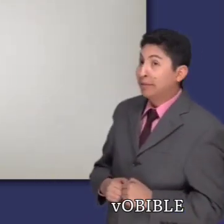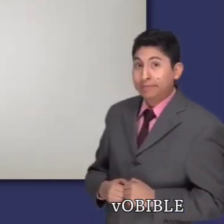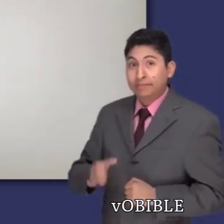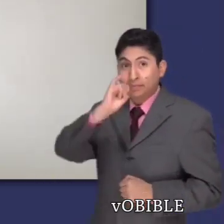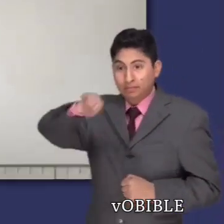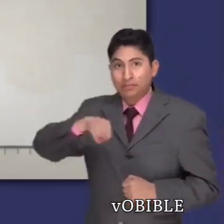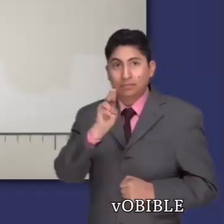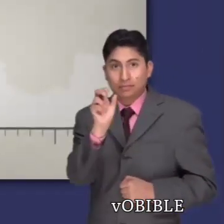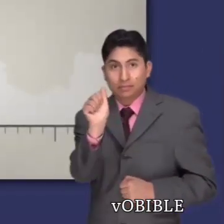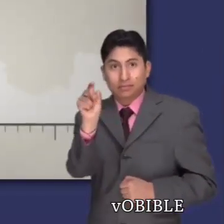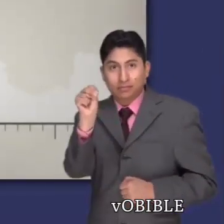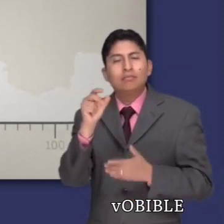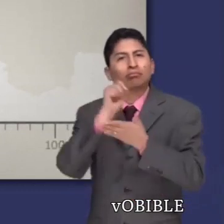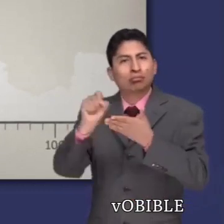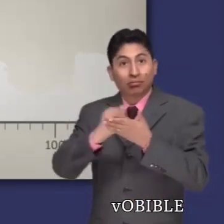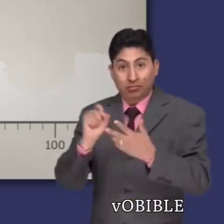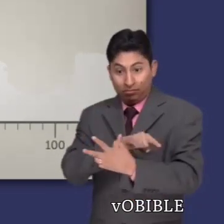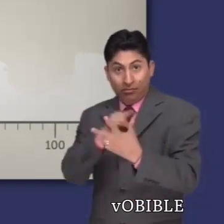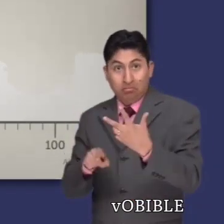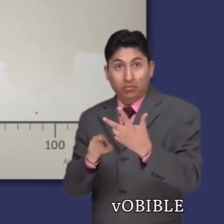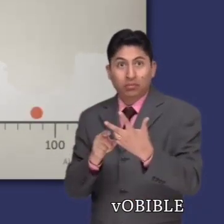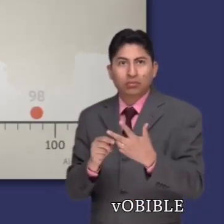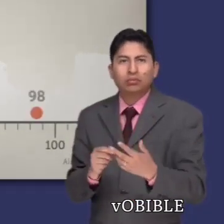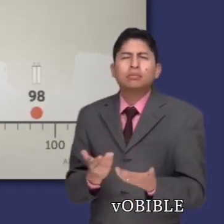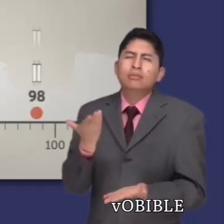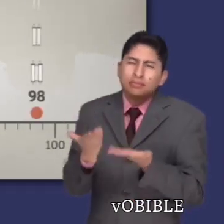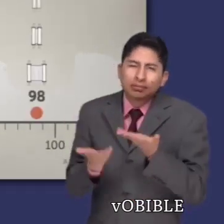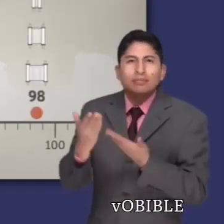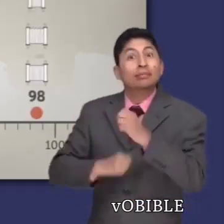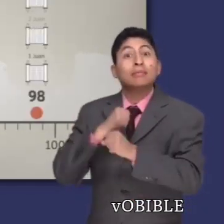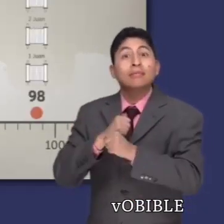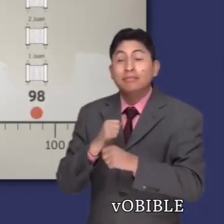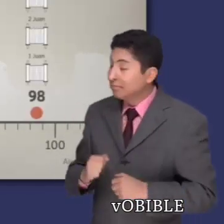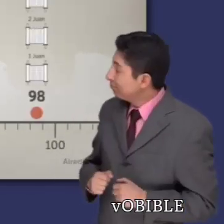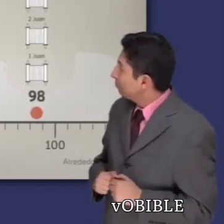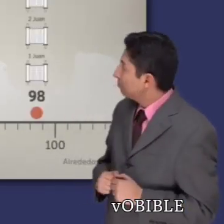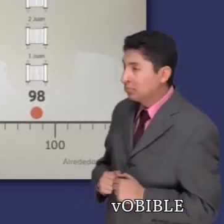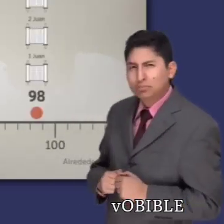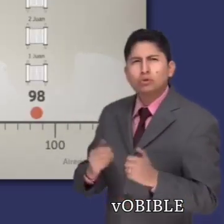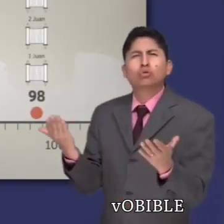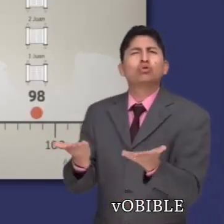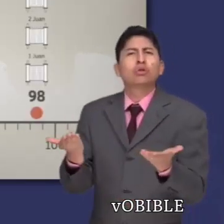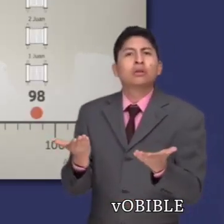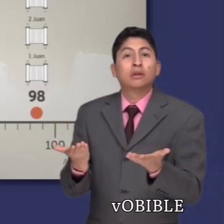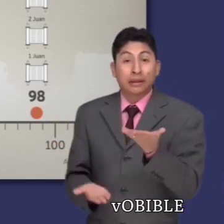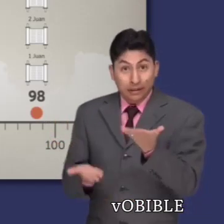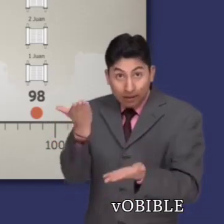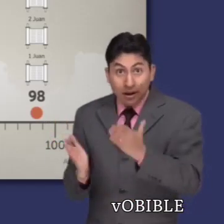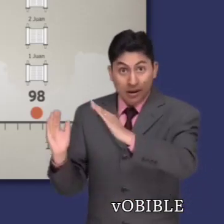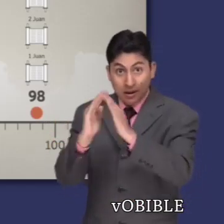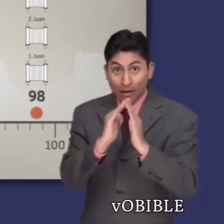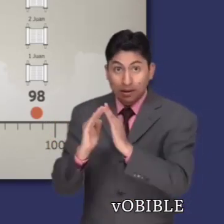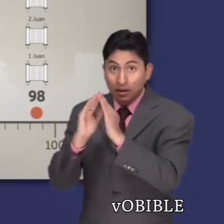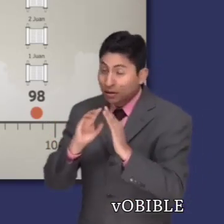Juan escribió su segunda carta, al igual que las otras dos, alrededor del año 98. En aquel momento,